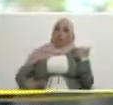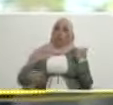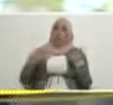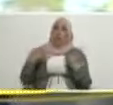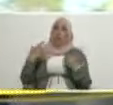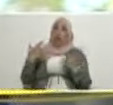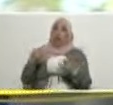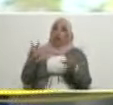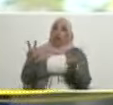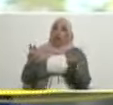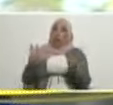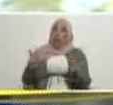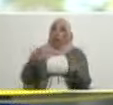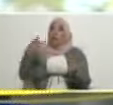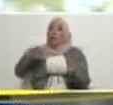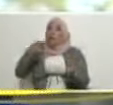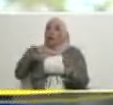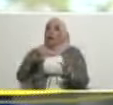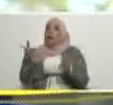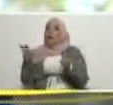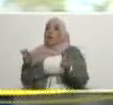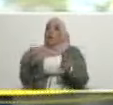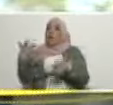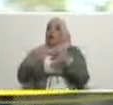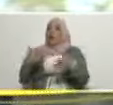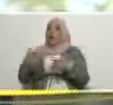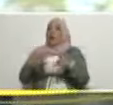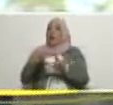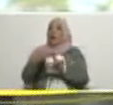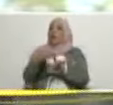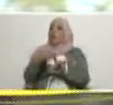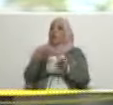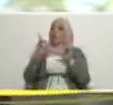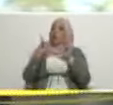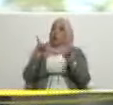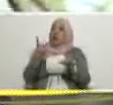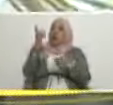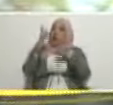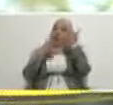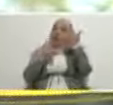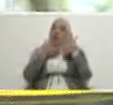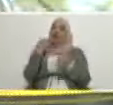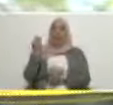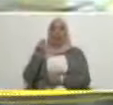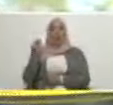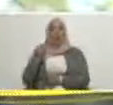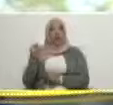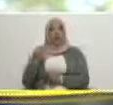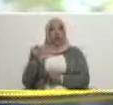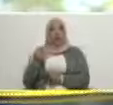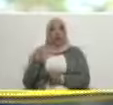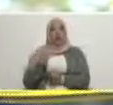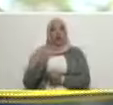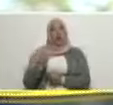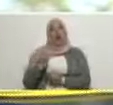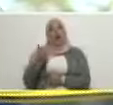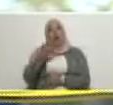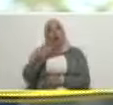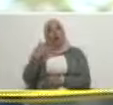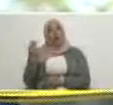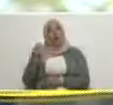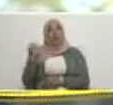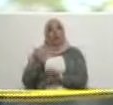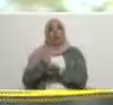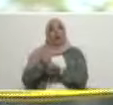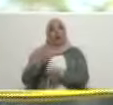forma renovada de hacer política. Por eso Chávez será eternamente joven. Por eso una zona juventud es